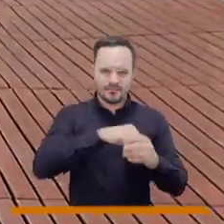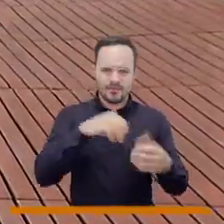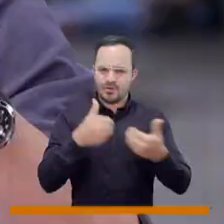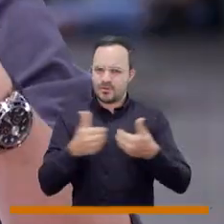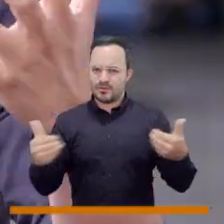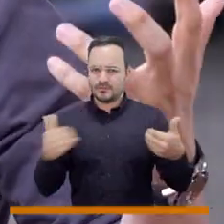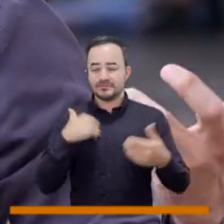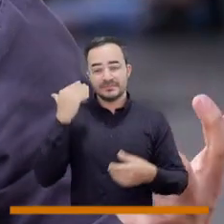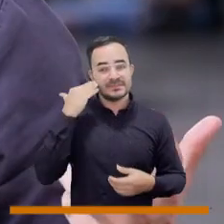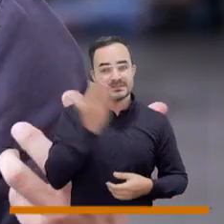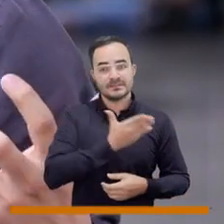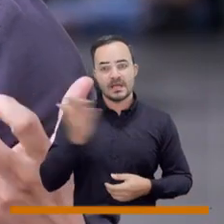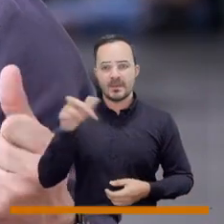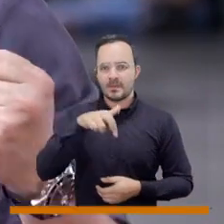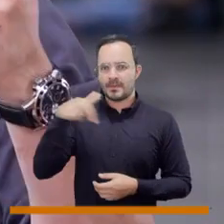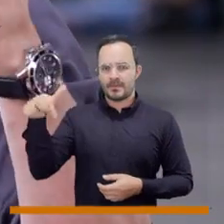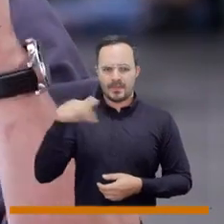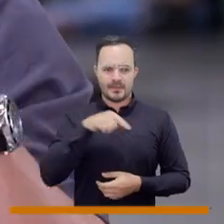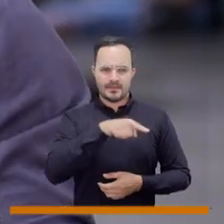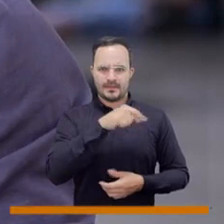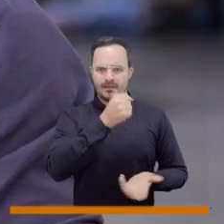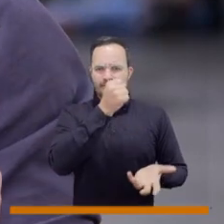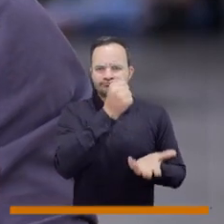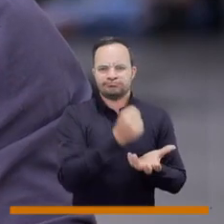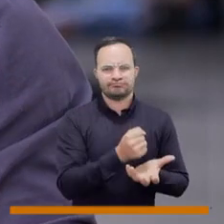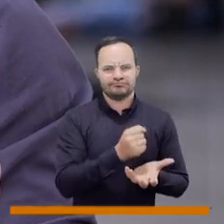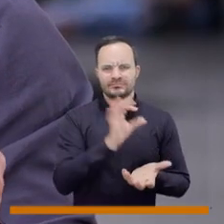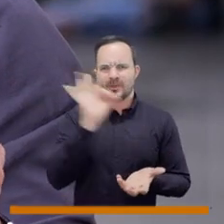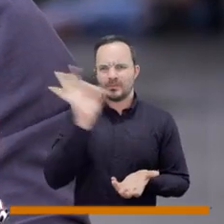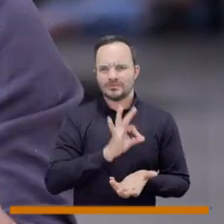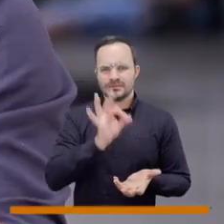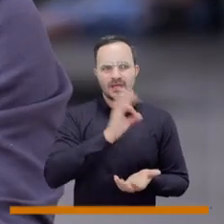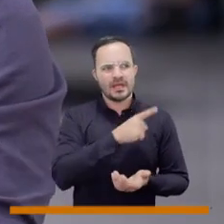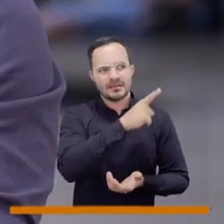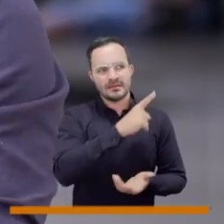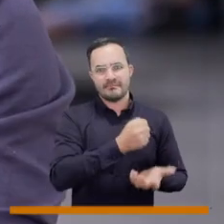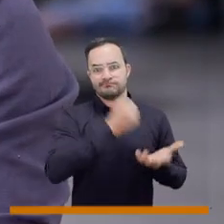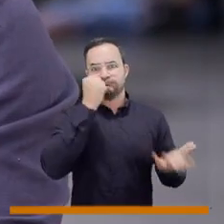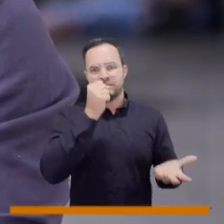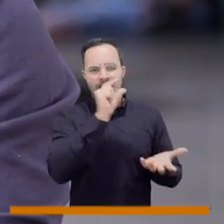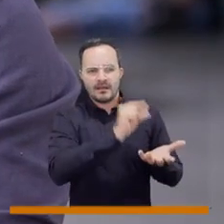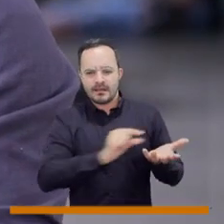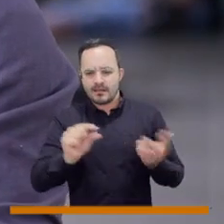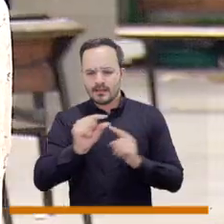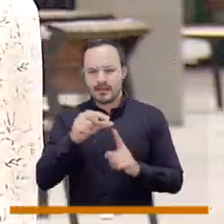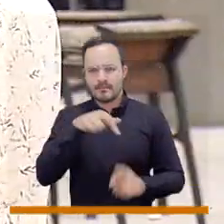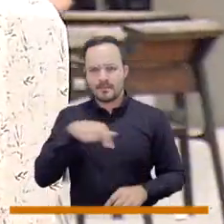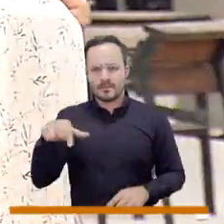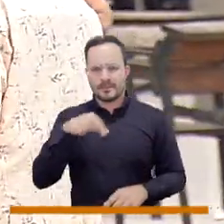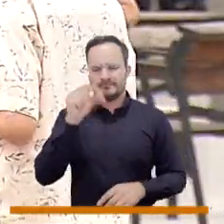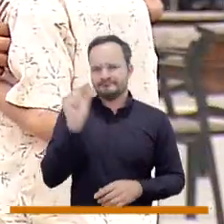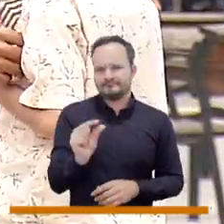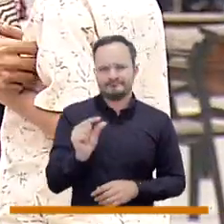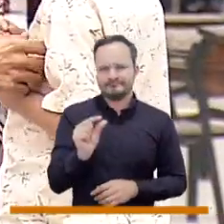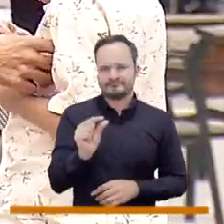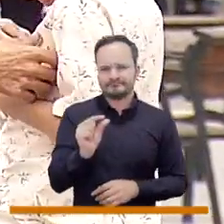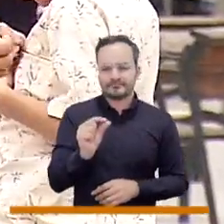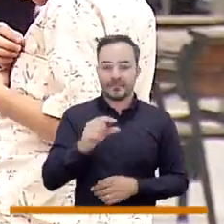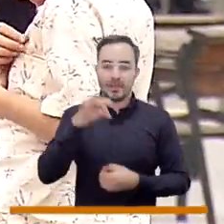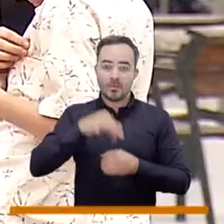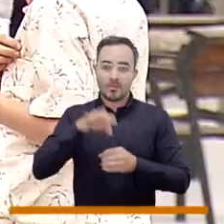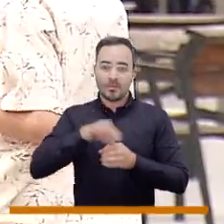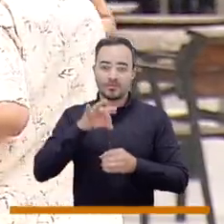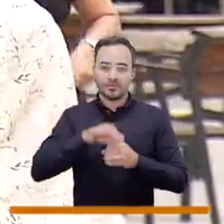el presupuesto participativo es muy bajo, es un porcentaje muy pequeño, y a veces en